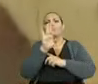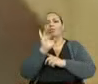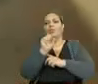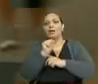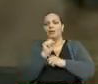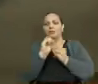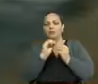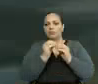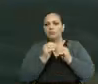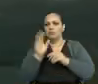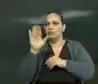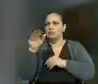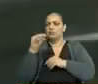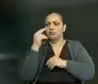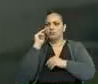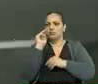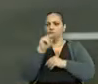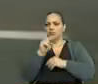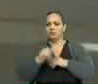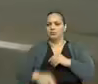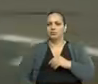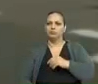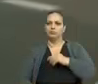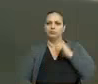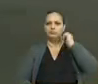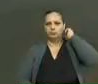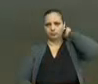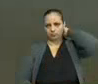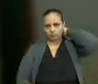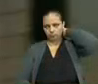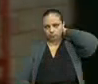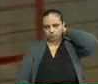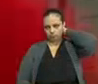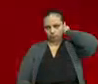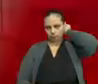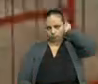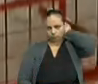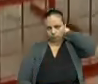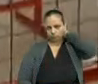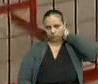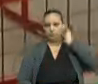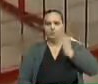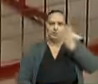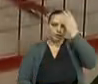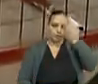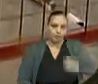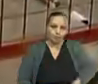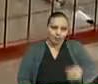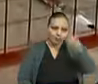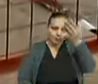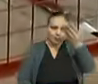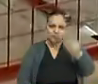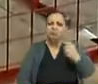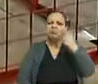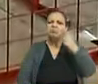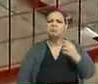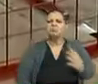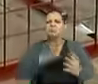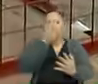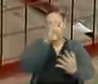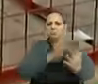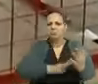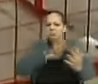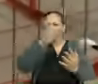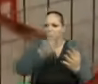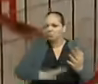Martín, si me ayudas, por favor. Eso. Esta valla. Buenos días, mi querido amigo. Esta valla